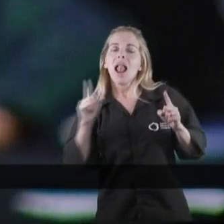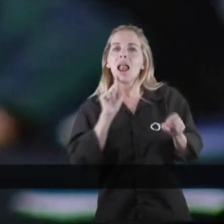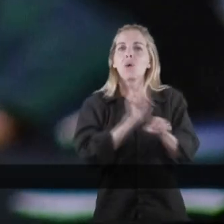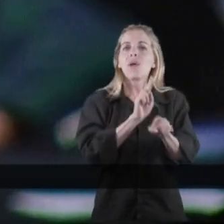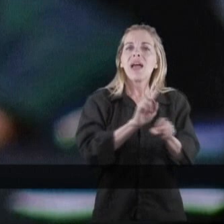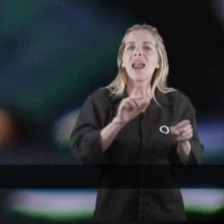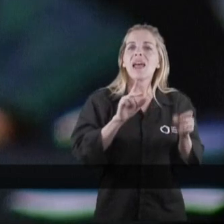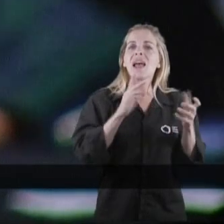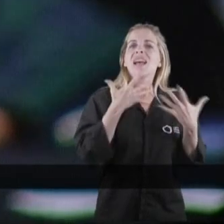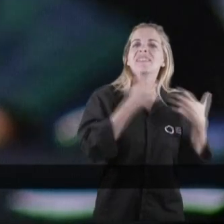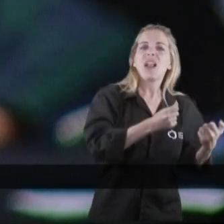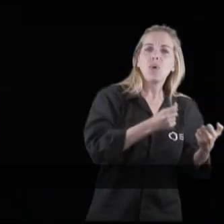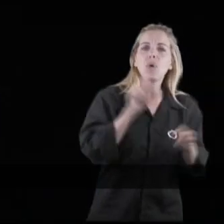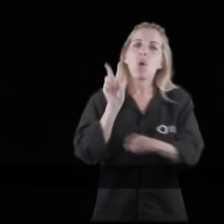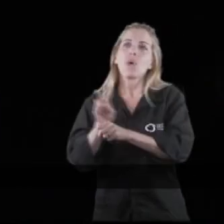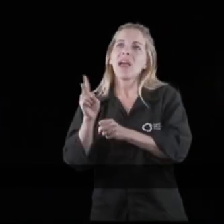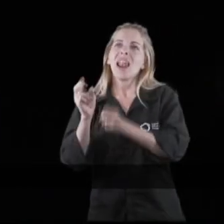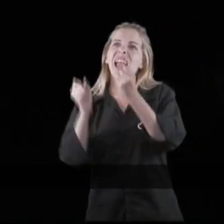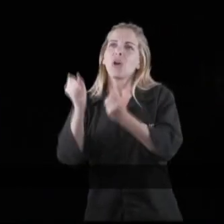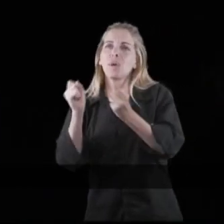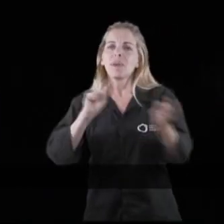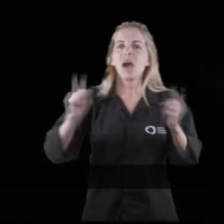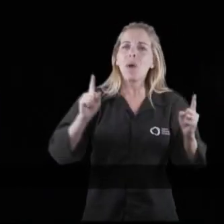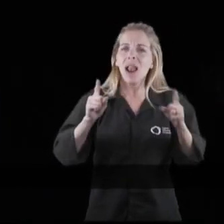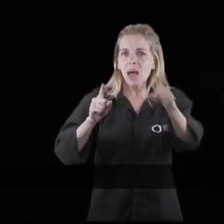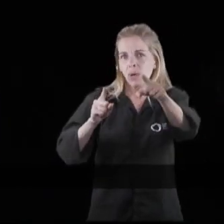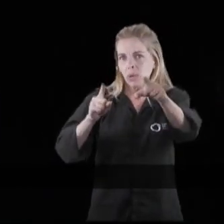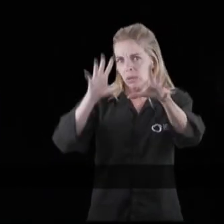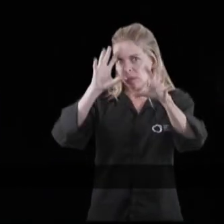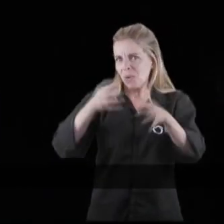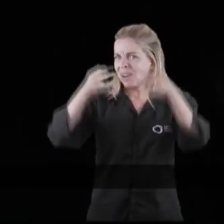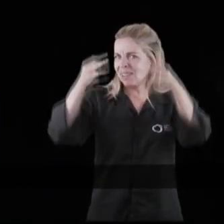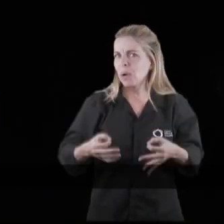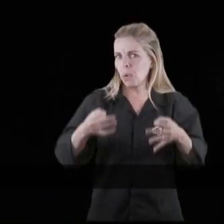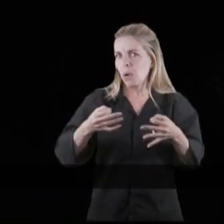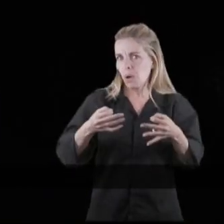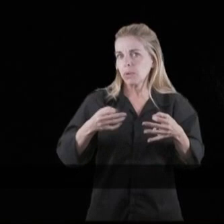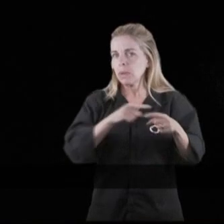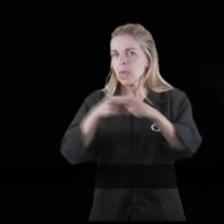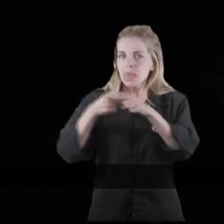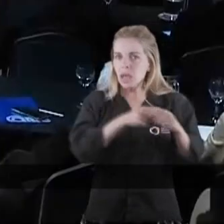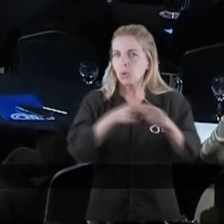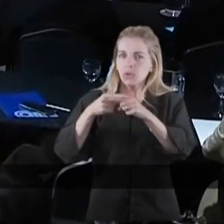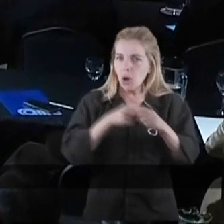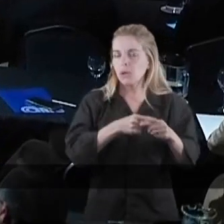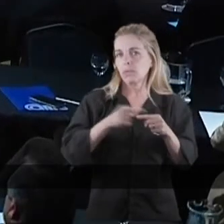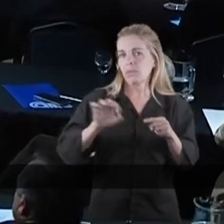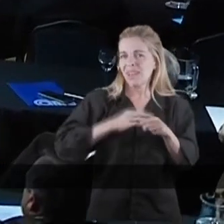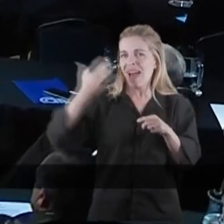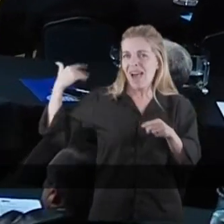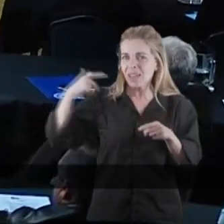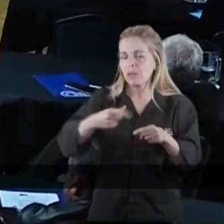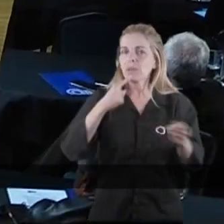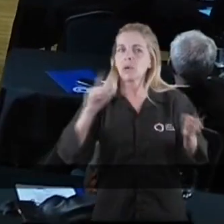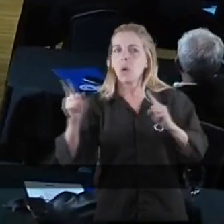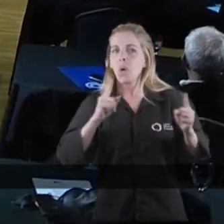economía. Deben acordarse ustedes. Fue un debate que nos llevó mucho tiempo. Ahora,